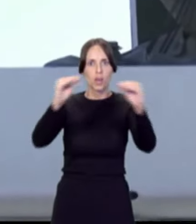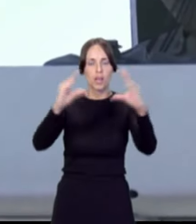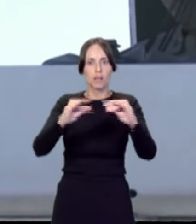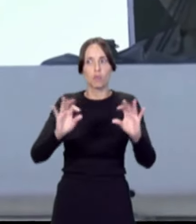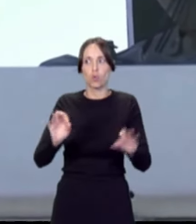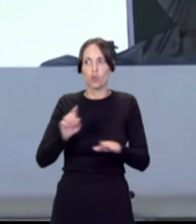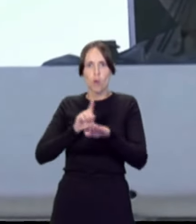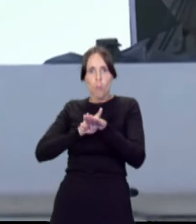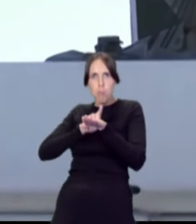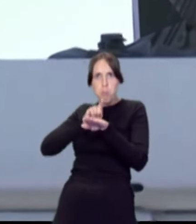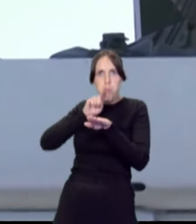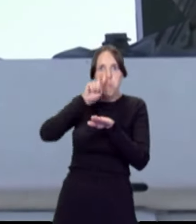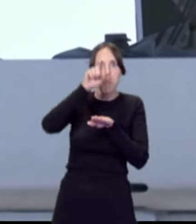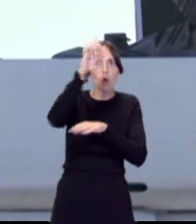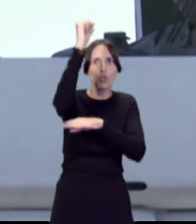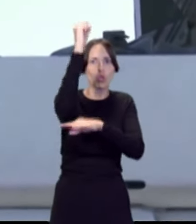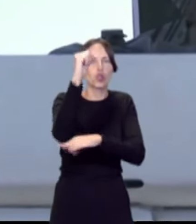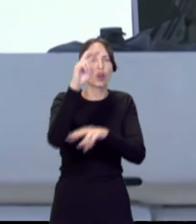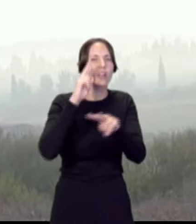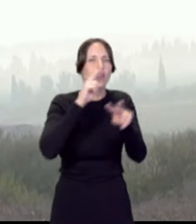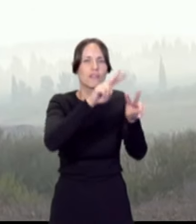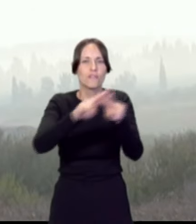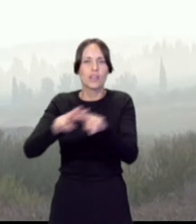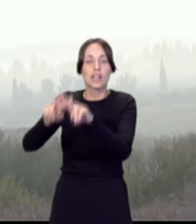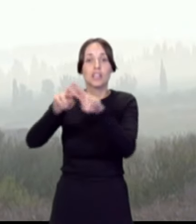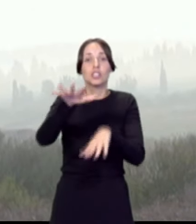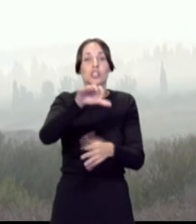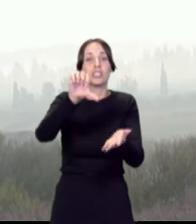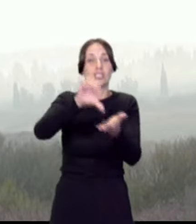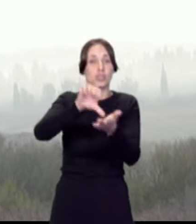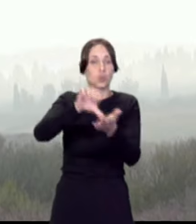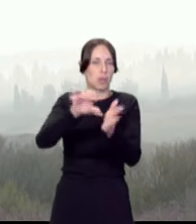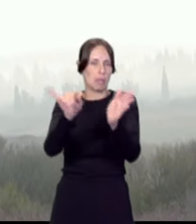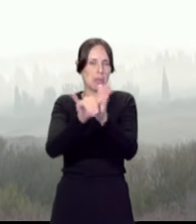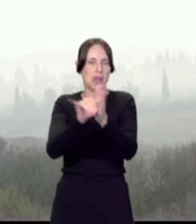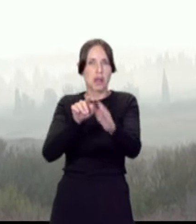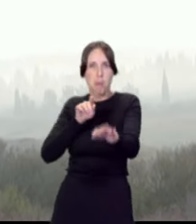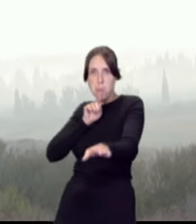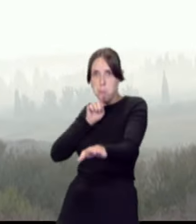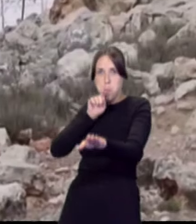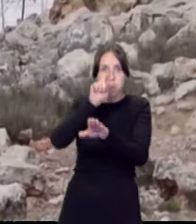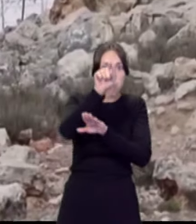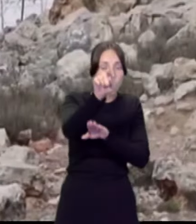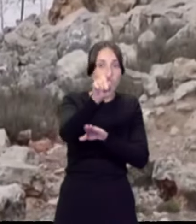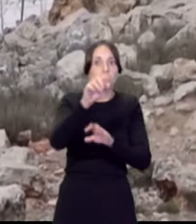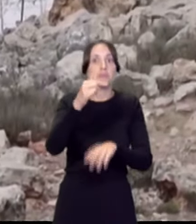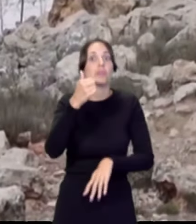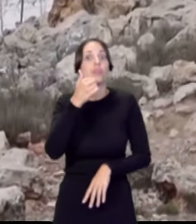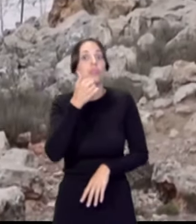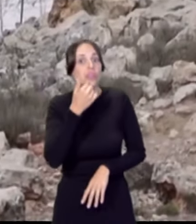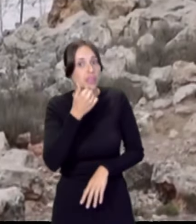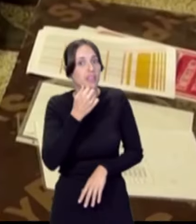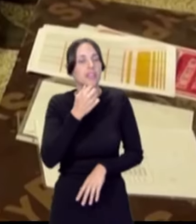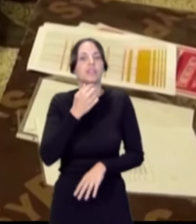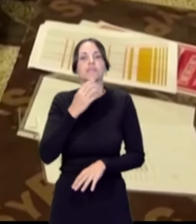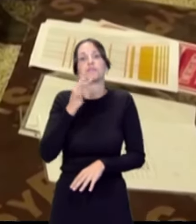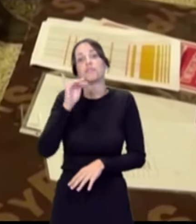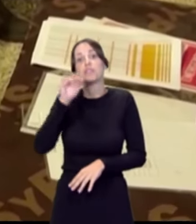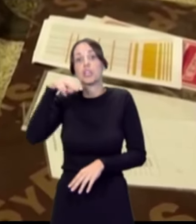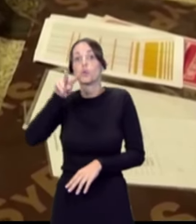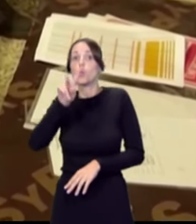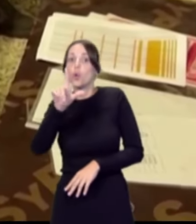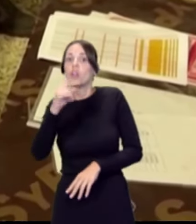torre de vigilancia cerca de la ciudad de Kfar Kela. Un ataque, según señala la FINUL,